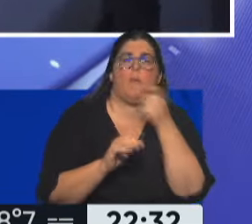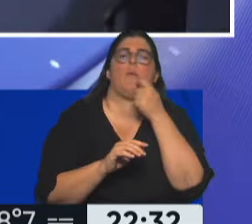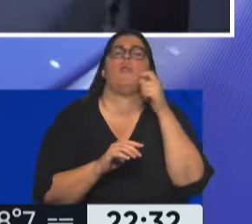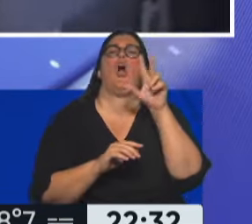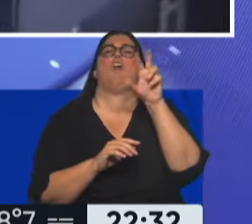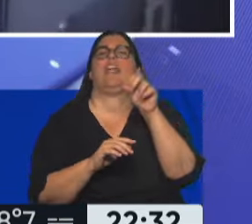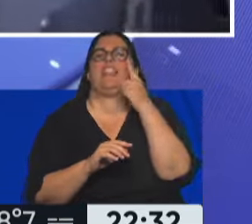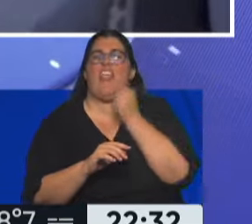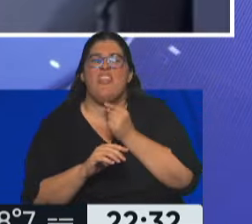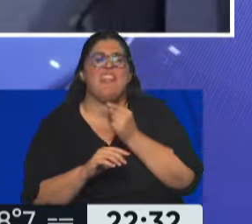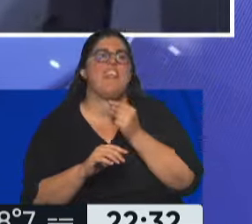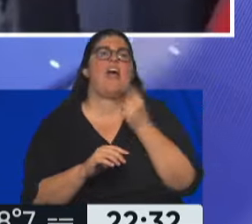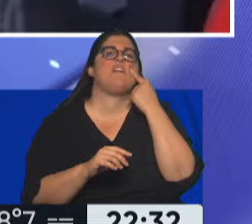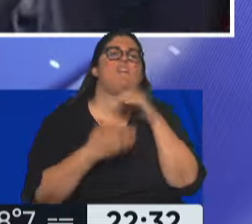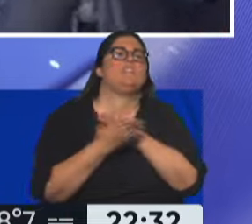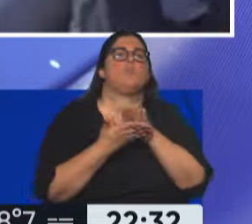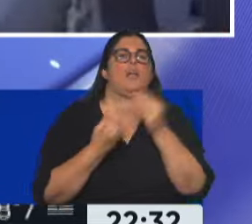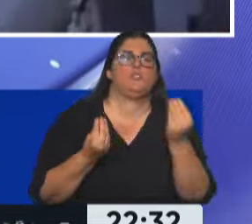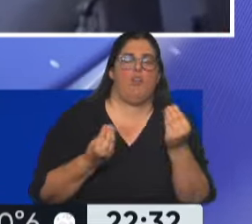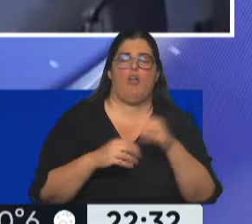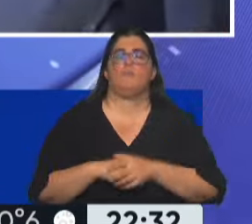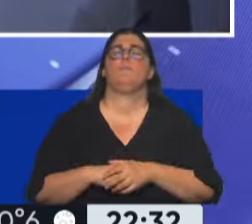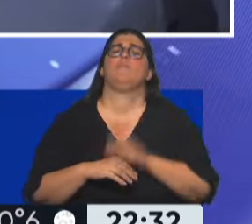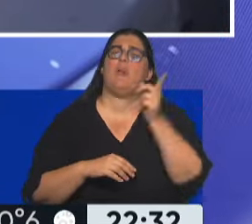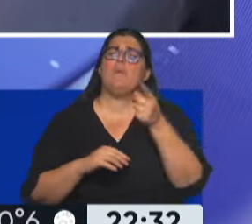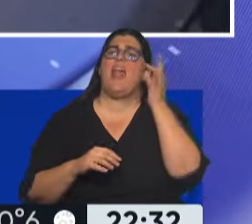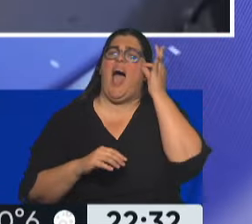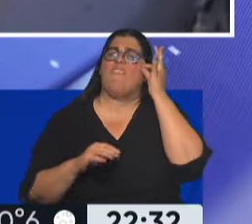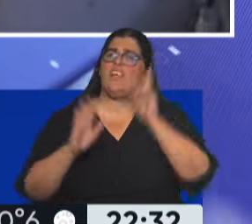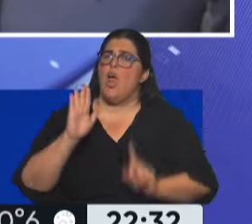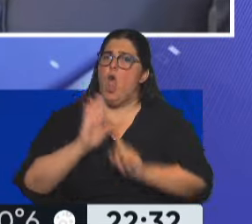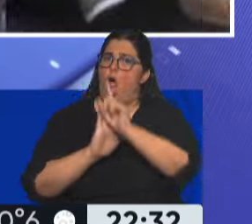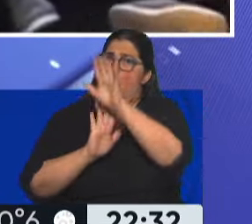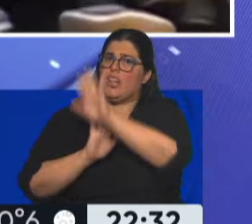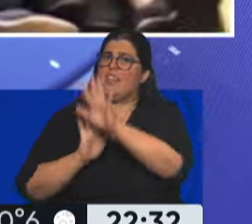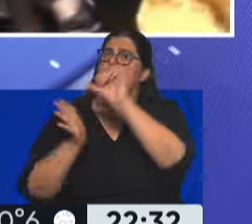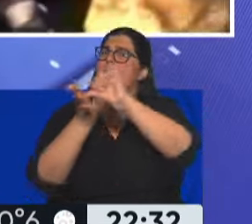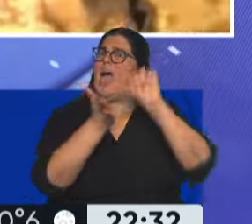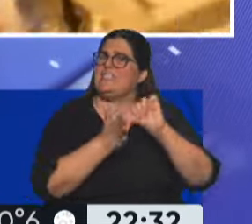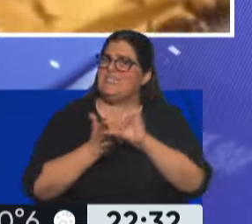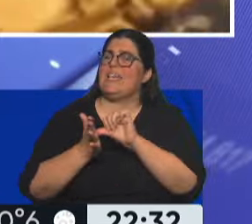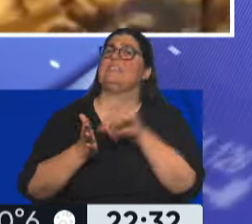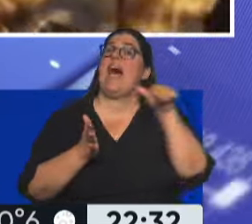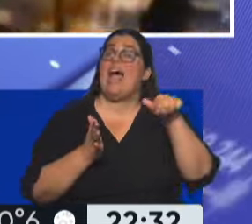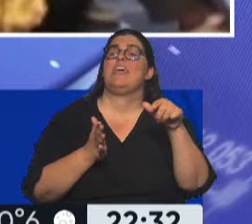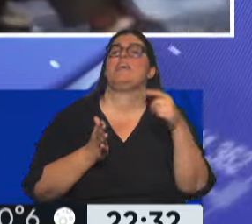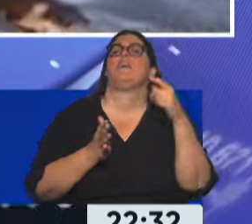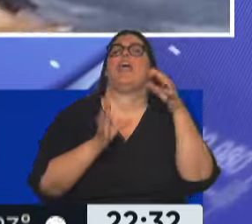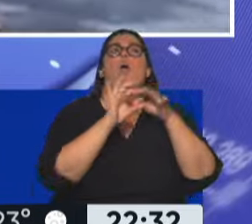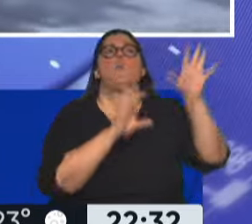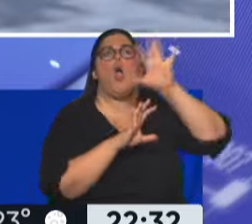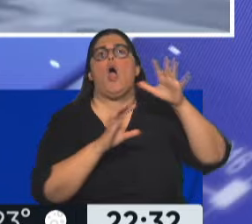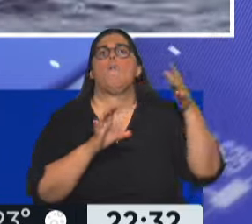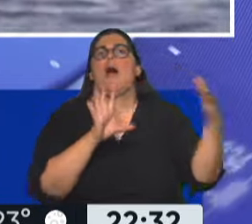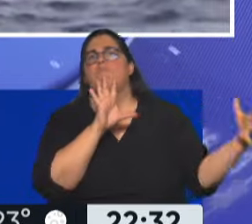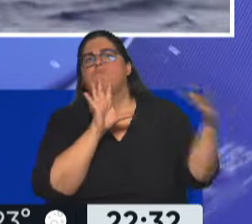se regulariza o no. Y en segundo lugar, está la cuestión de los países del norte de África, con los cuales Europa tiene dependencia energética. Estamos hablando de Marruecos,